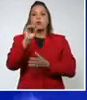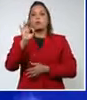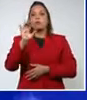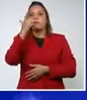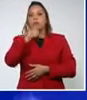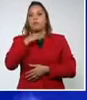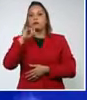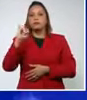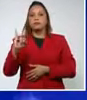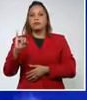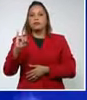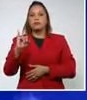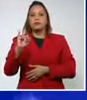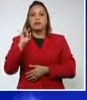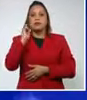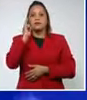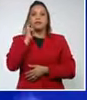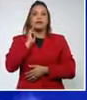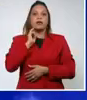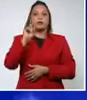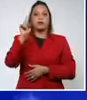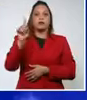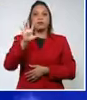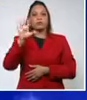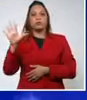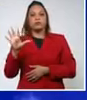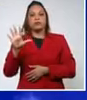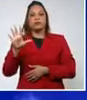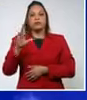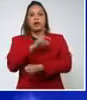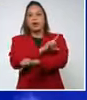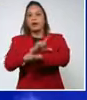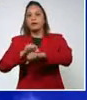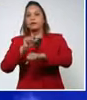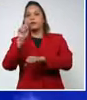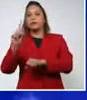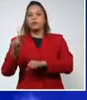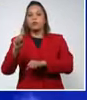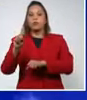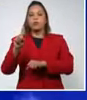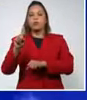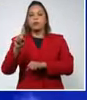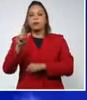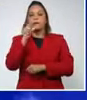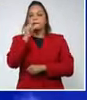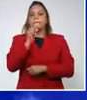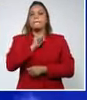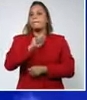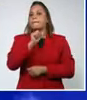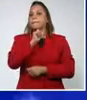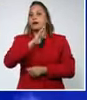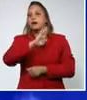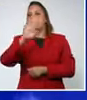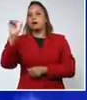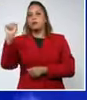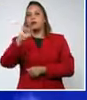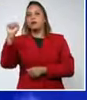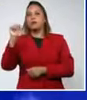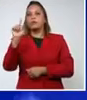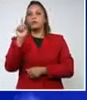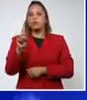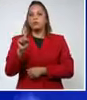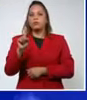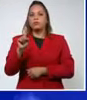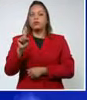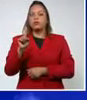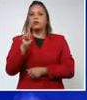de Tánamo con 5, Antillas y Báguano con 1 cada uno, Mayarí y Rafael Freire con